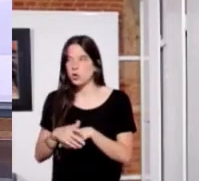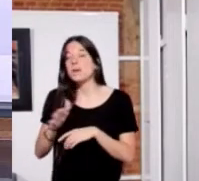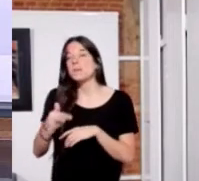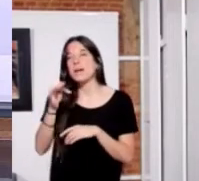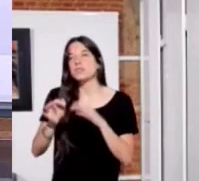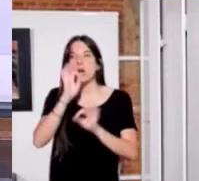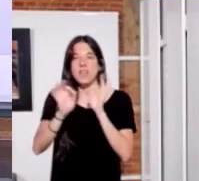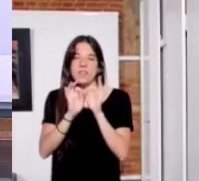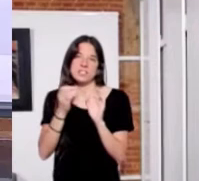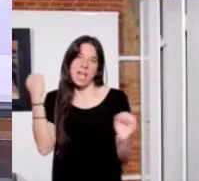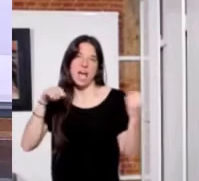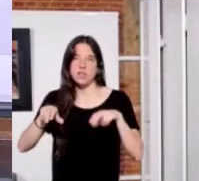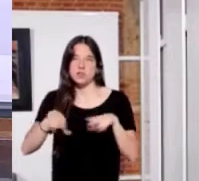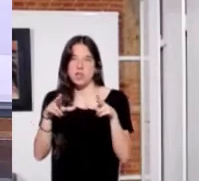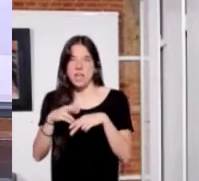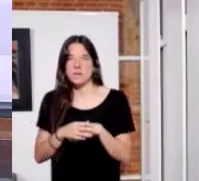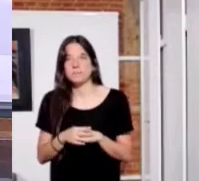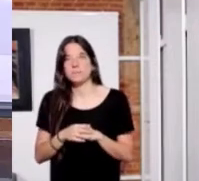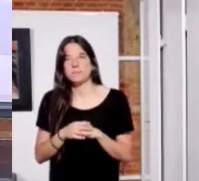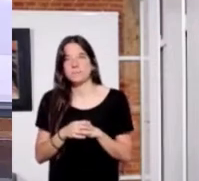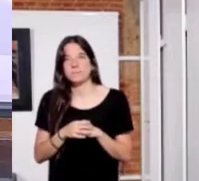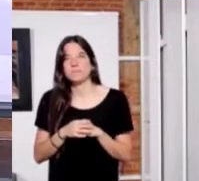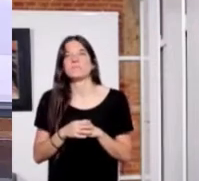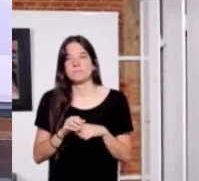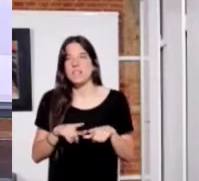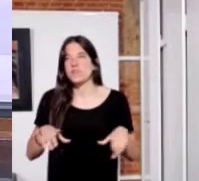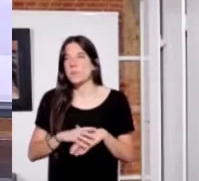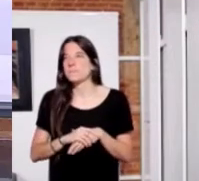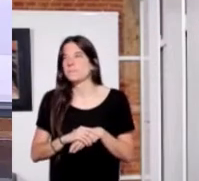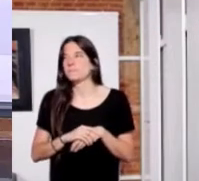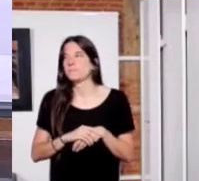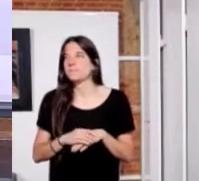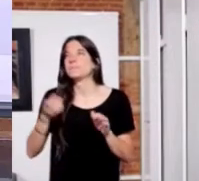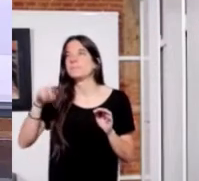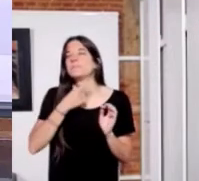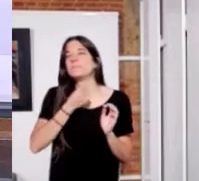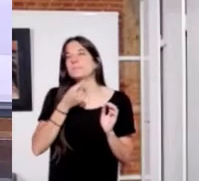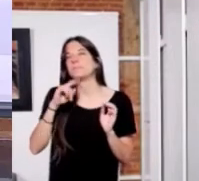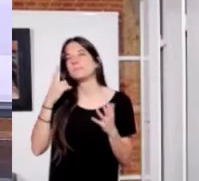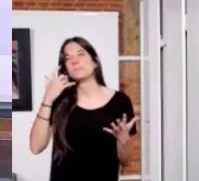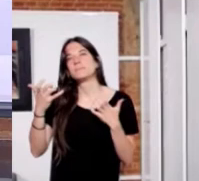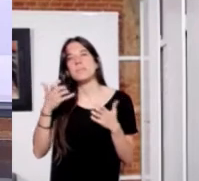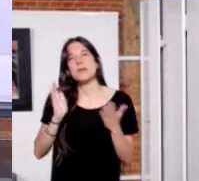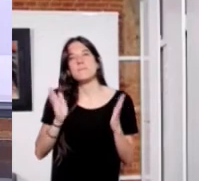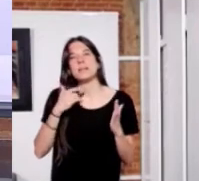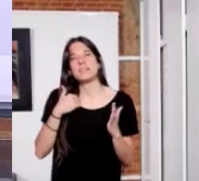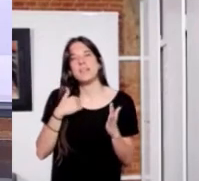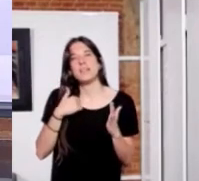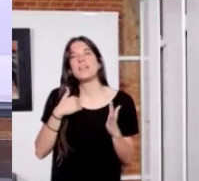Acción Social. Pero sí que me gustaría más remarcar la parte más también de ese compromiso personal,